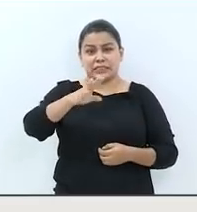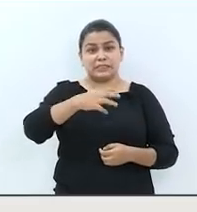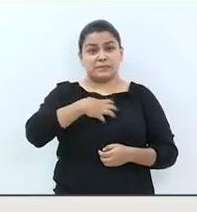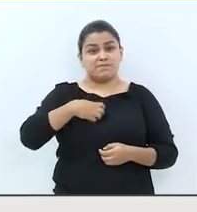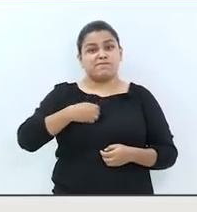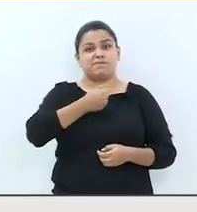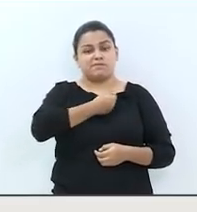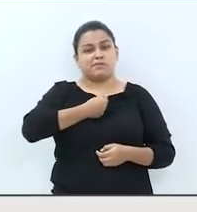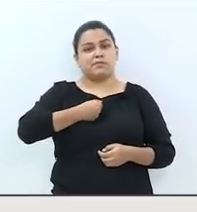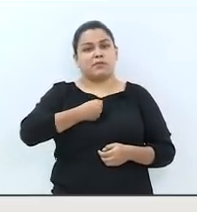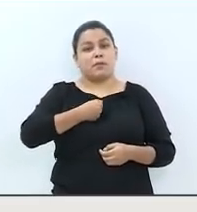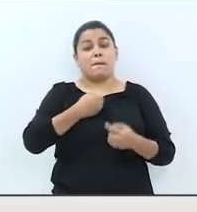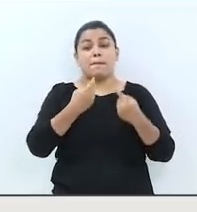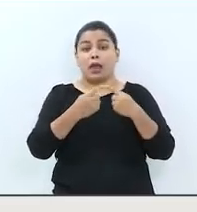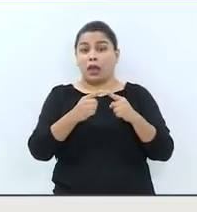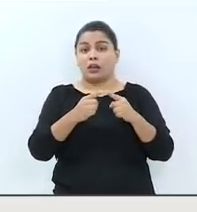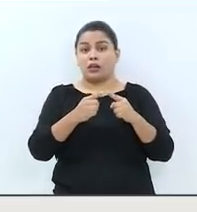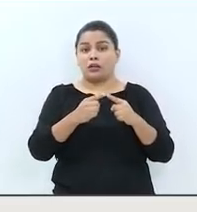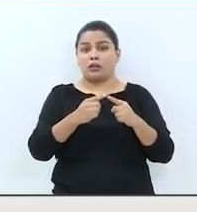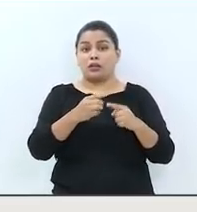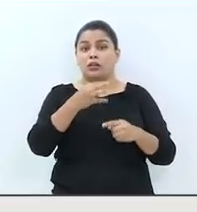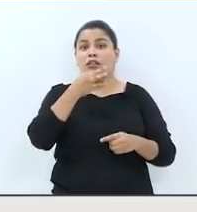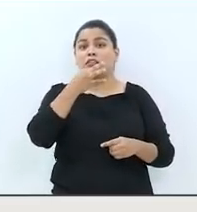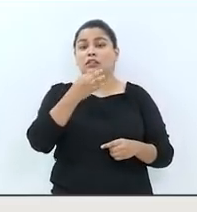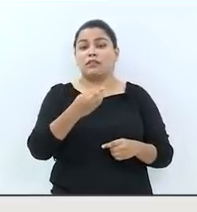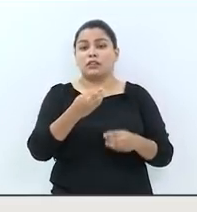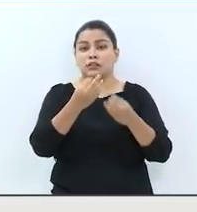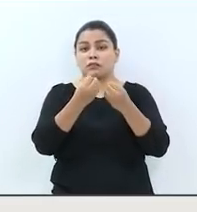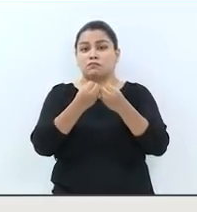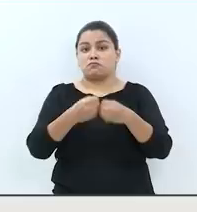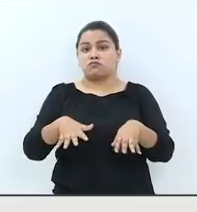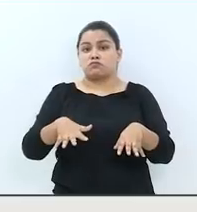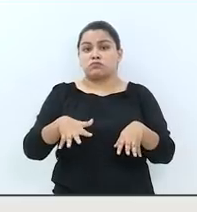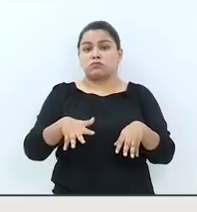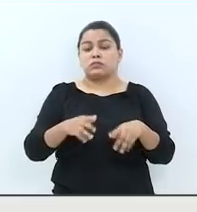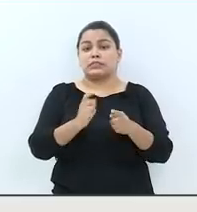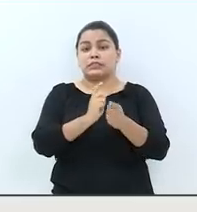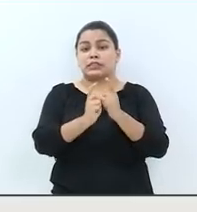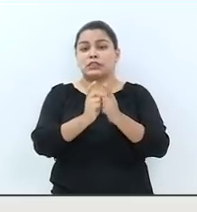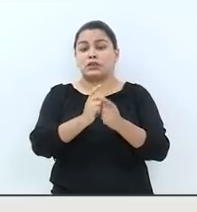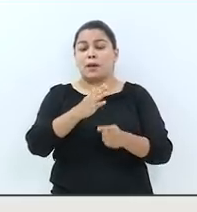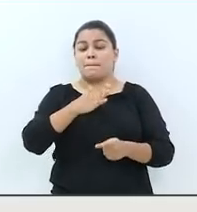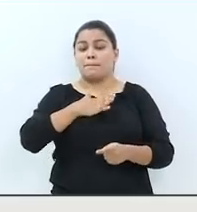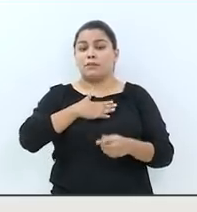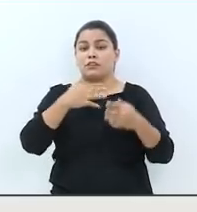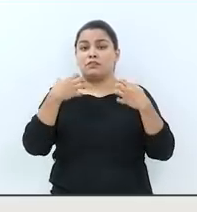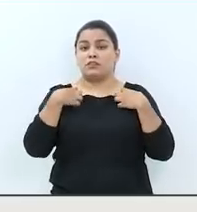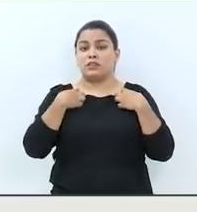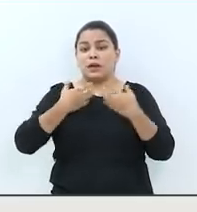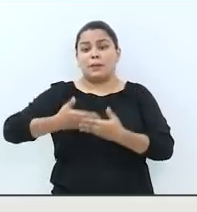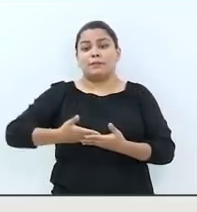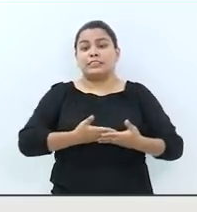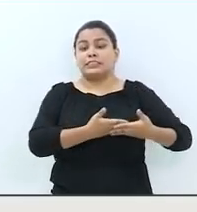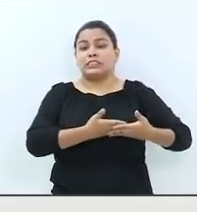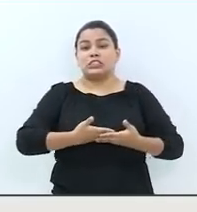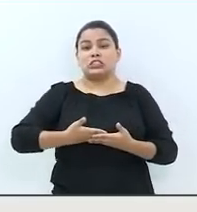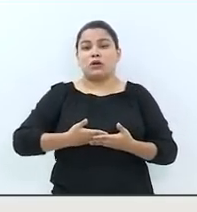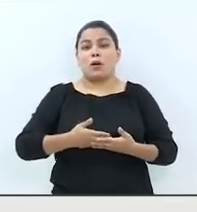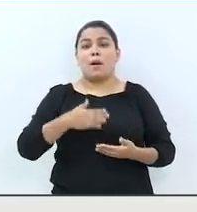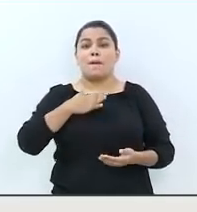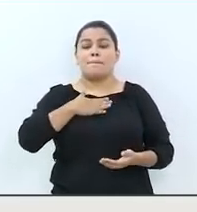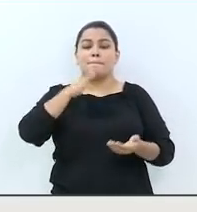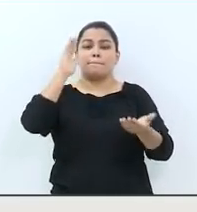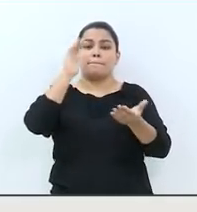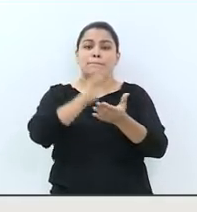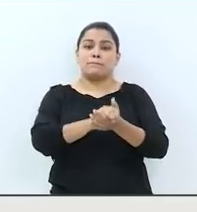realmente puedo yo romper una relación muy importante en mi vida, por ejemplo, con mis hijos, mis hijas, con mi esposo,